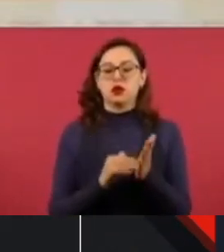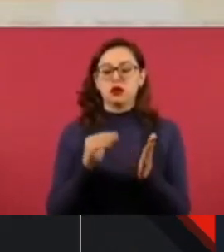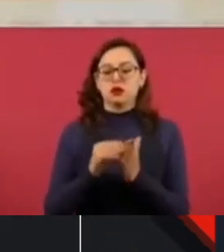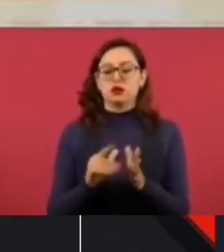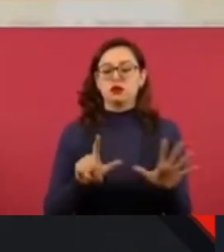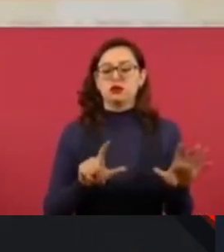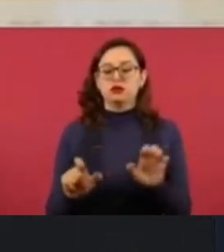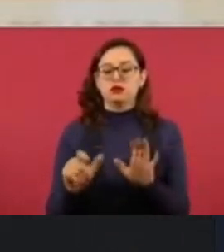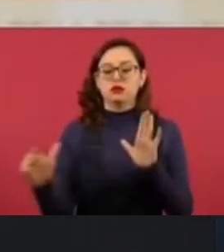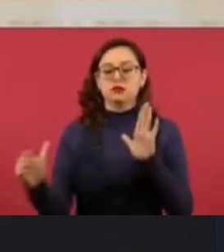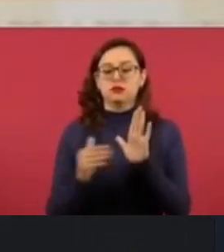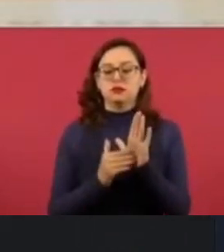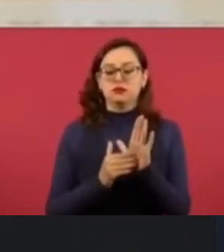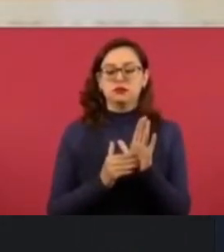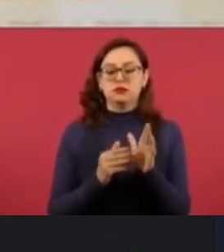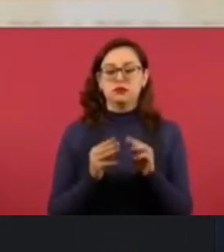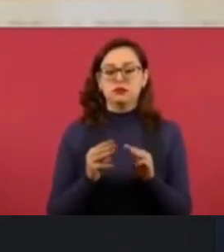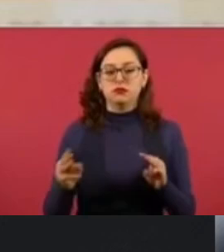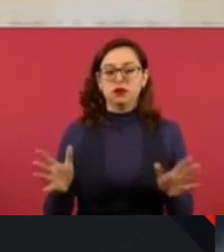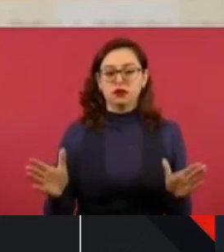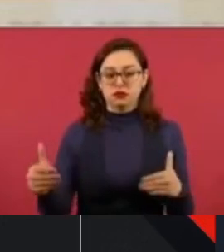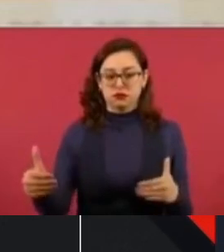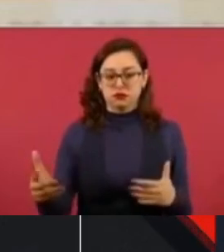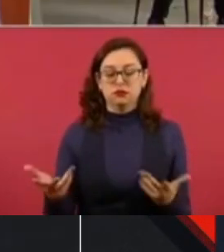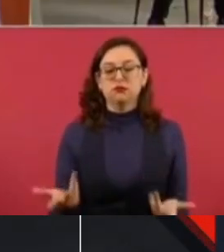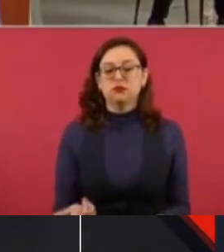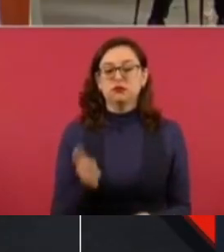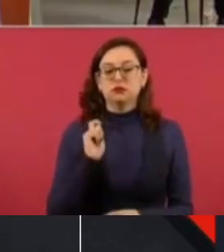92.700.000 metros cúbicos, equivalente a